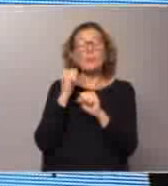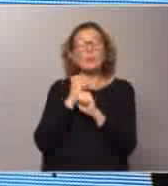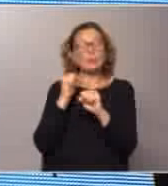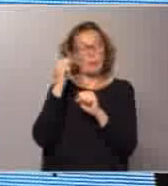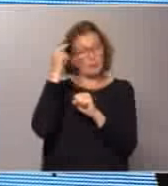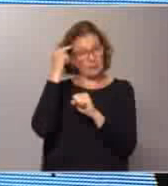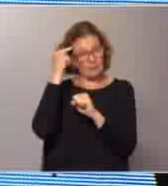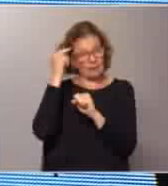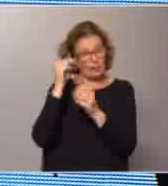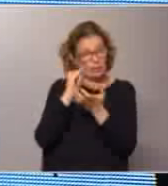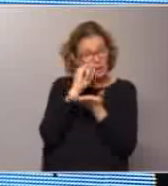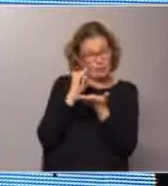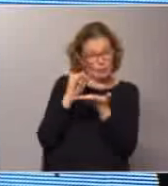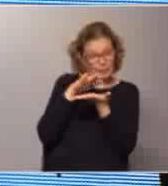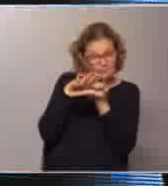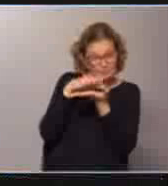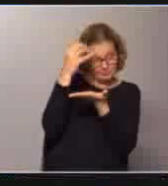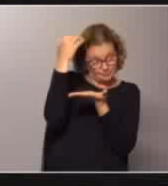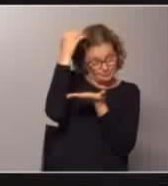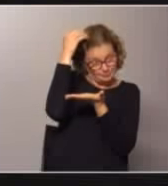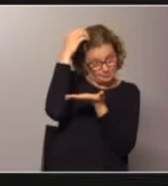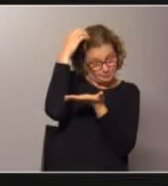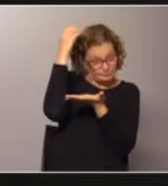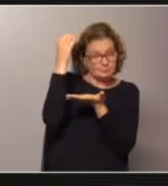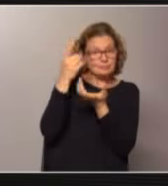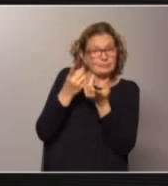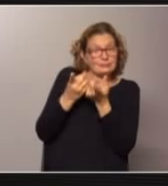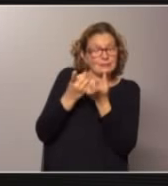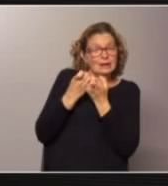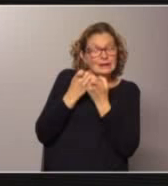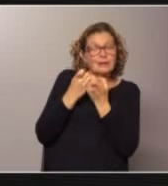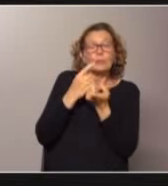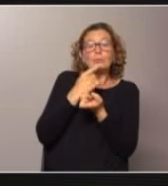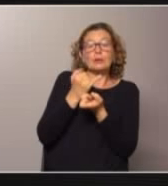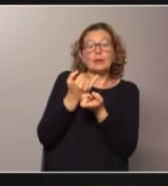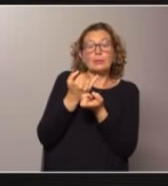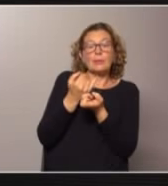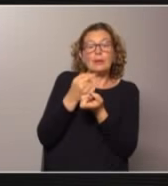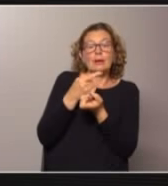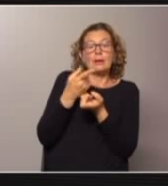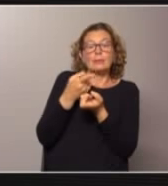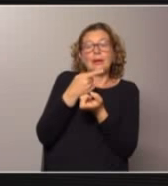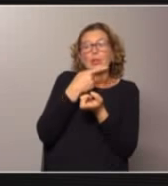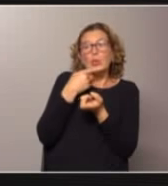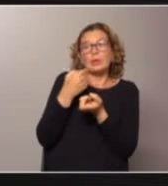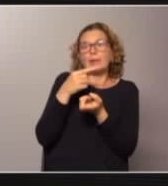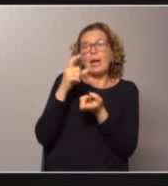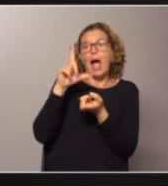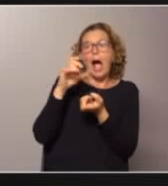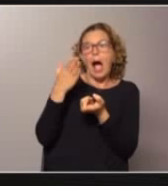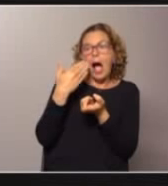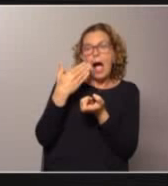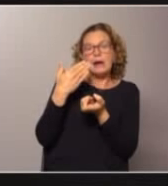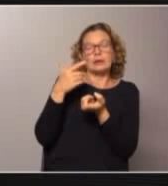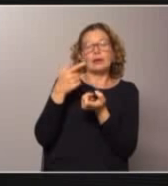que una zona del cerebro que esté más activa va a necesitar más glucosa más nutrientes más oxígeno igual que cuando estamos